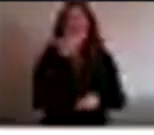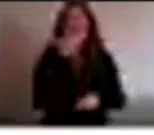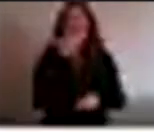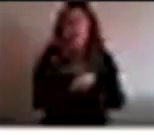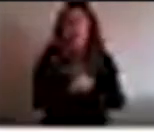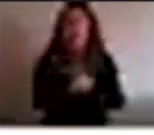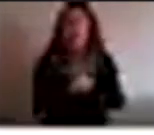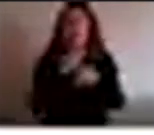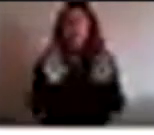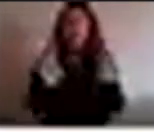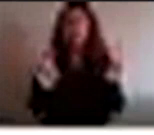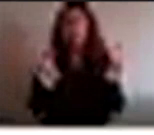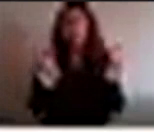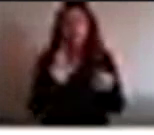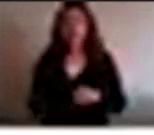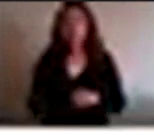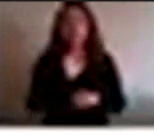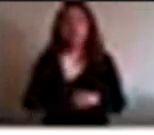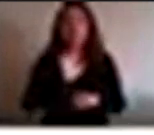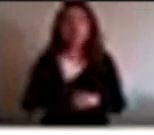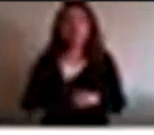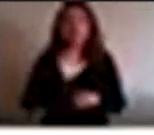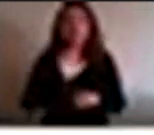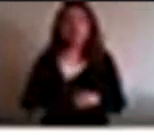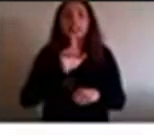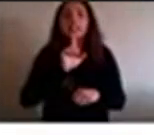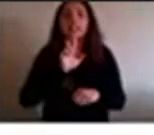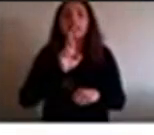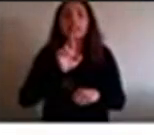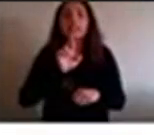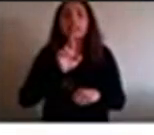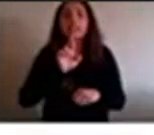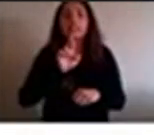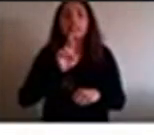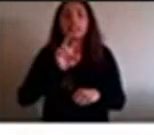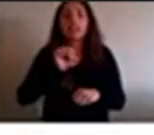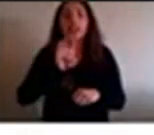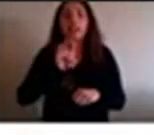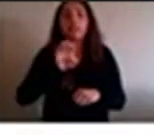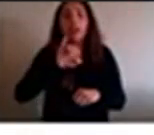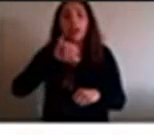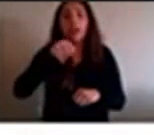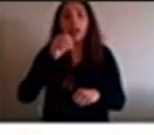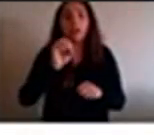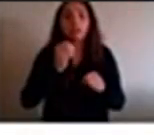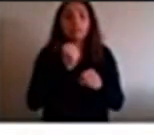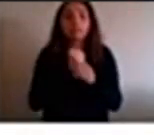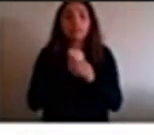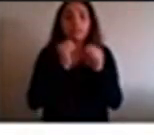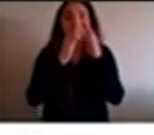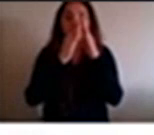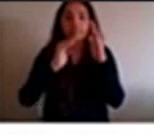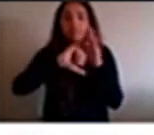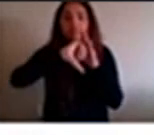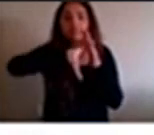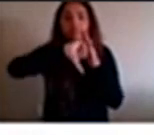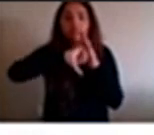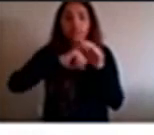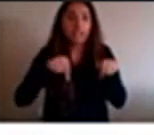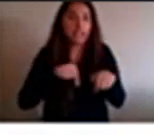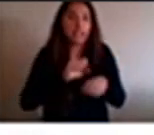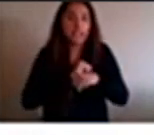opción de vinculación laboral. Este tema de la emergencia sanitaria o de la pandemia ha